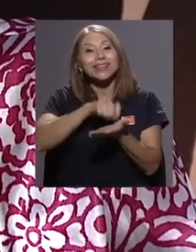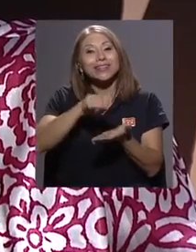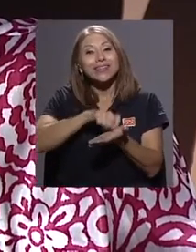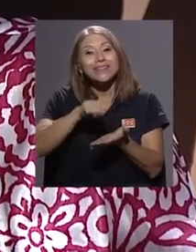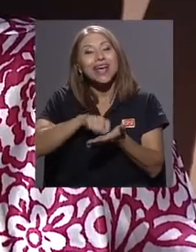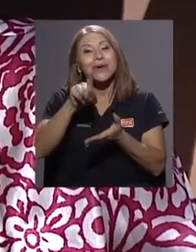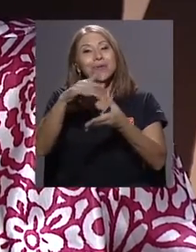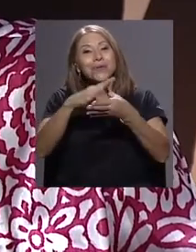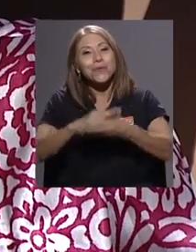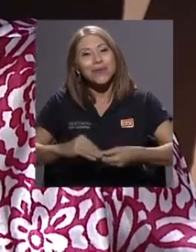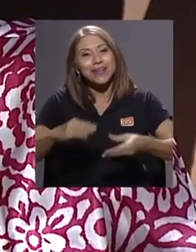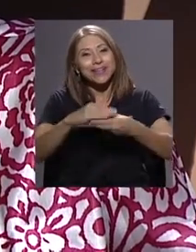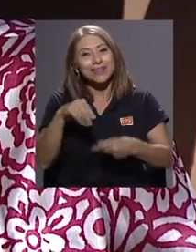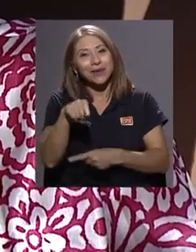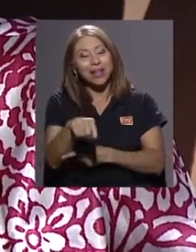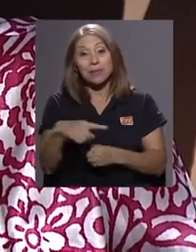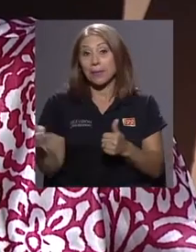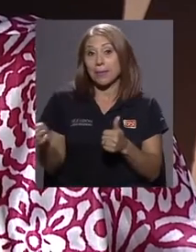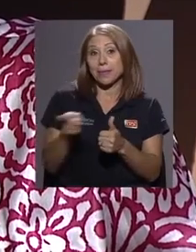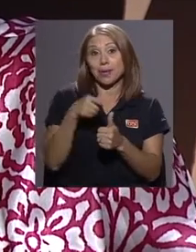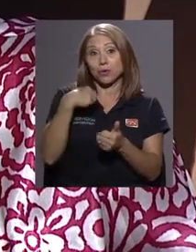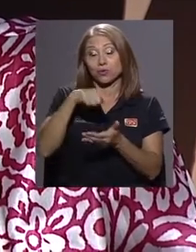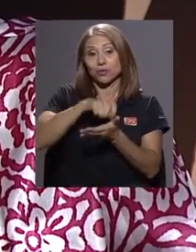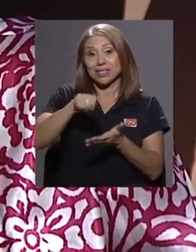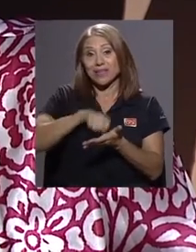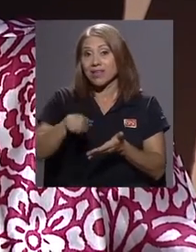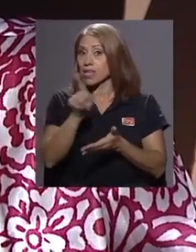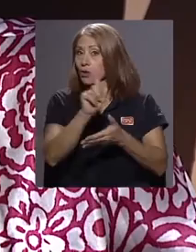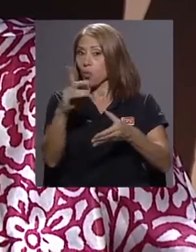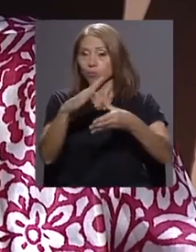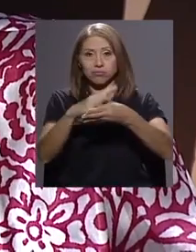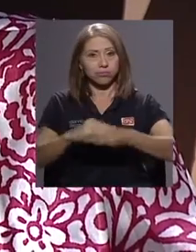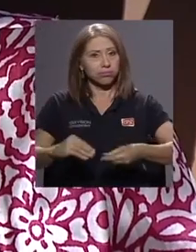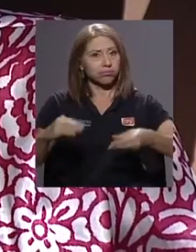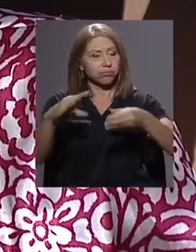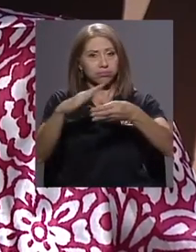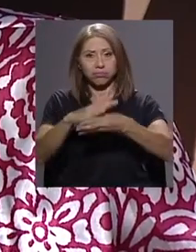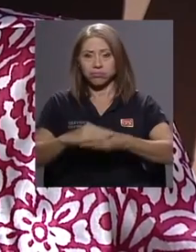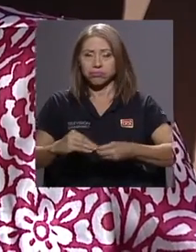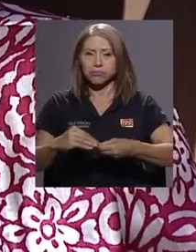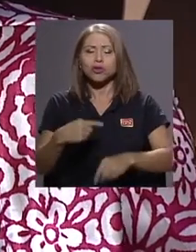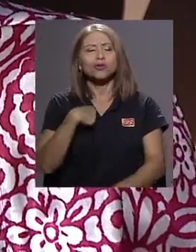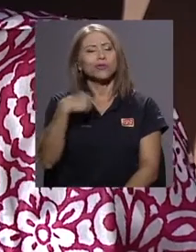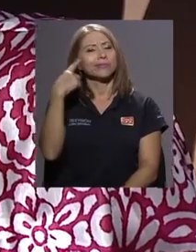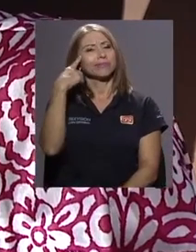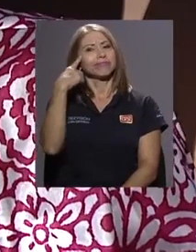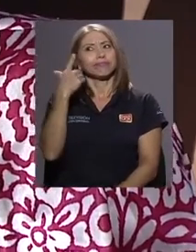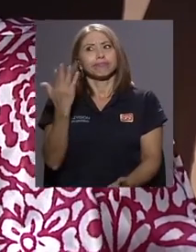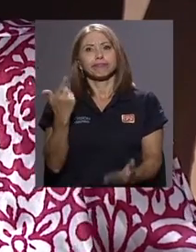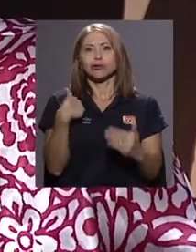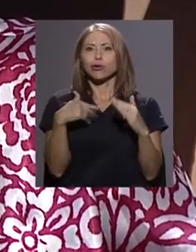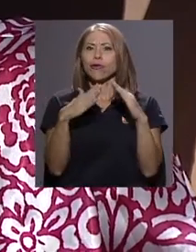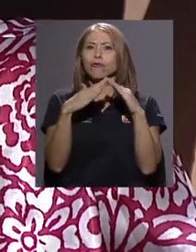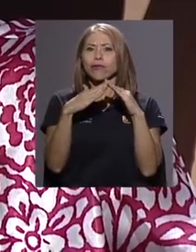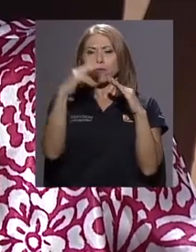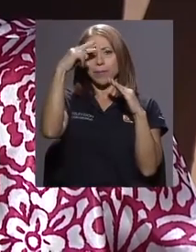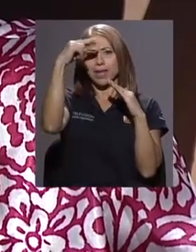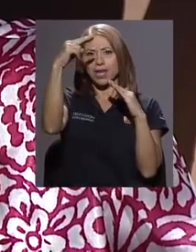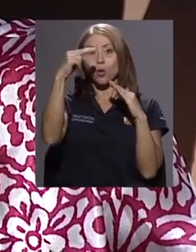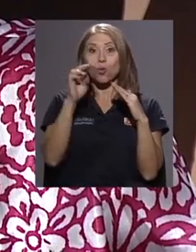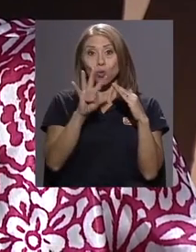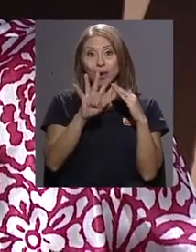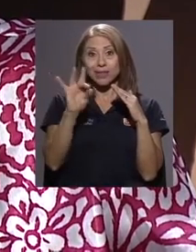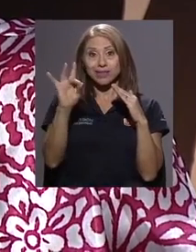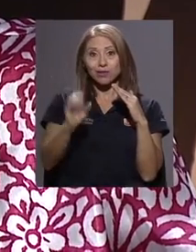lo primero que le escribí no fue un cuento sino que fue yo dije bueno yo vivo en méxico tengo 48 años